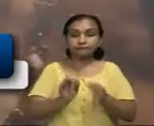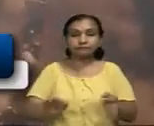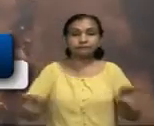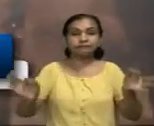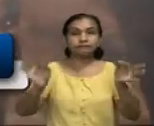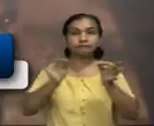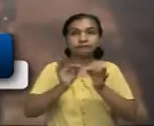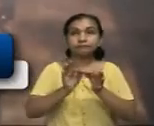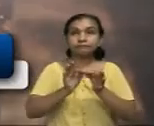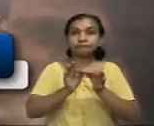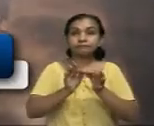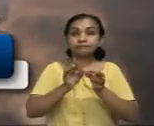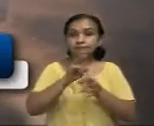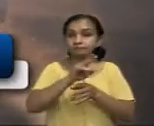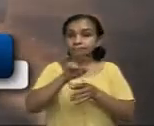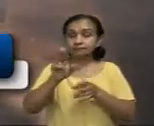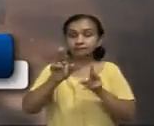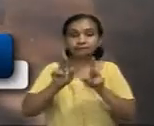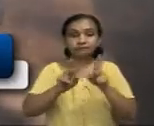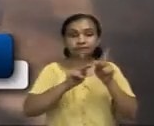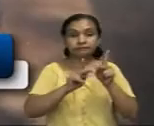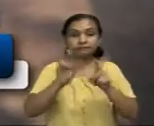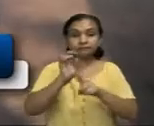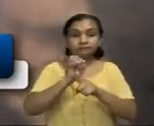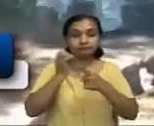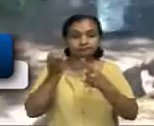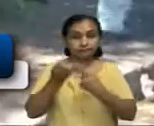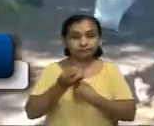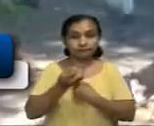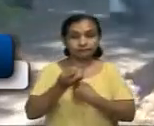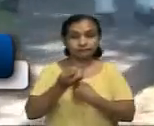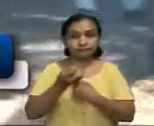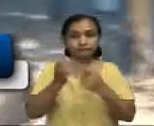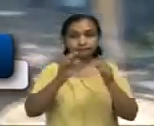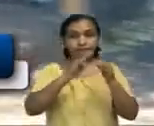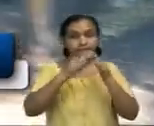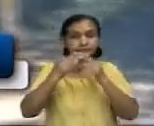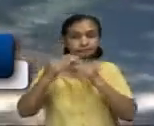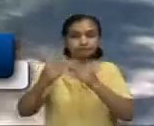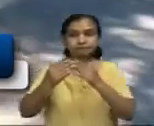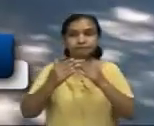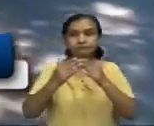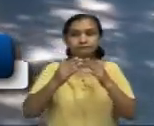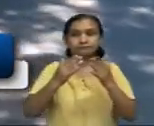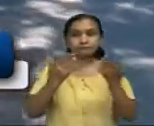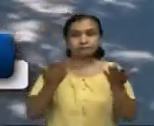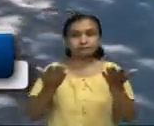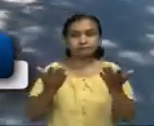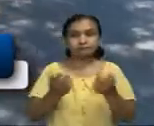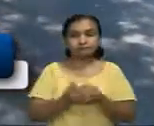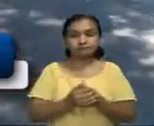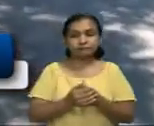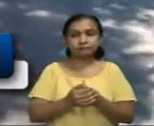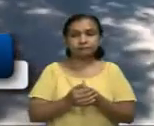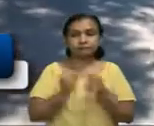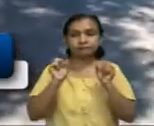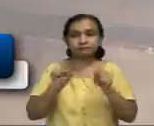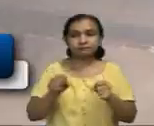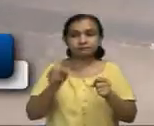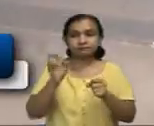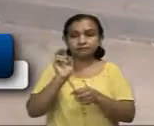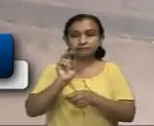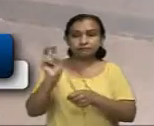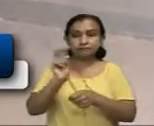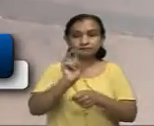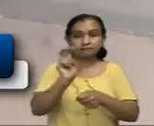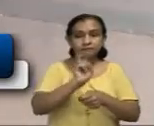doctor, que la misma población se organice, tanto en los barrios, tanto en las comunidades, para estar vigilantes